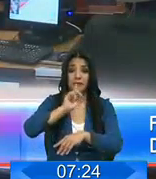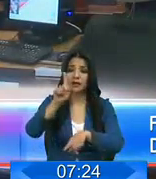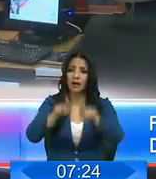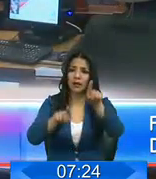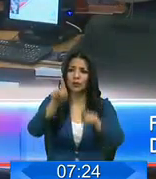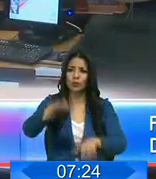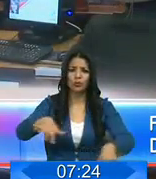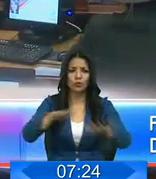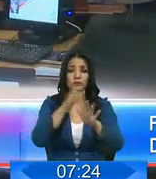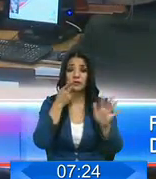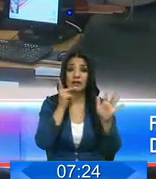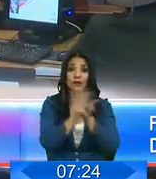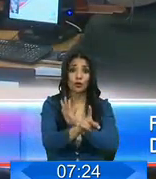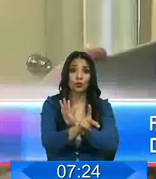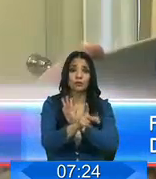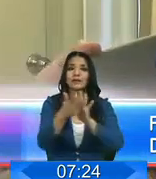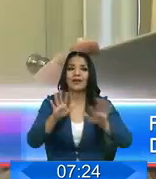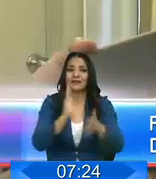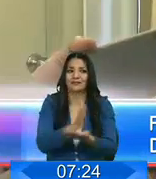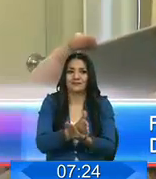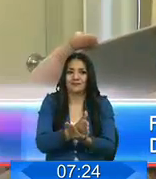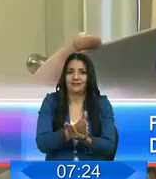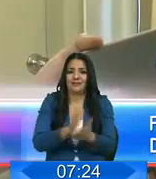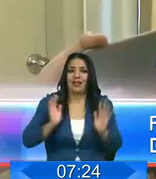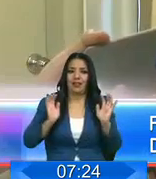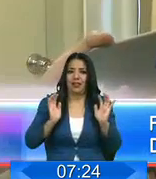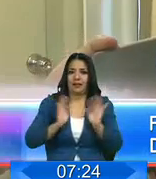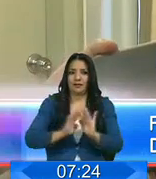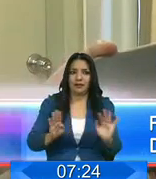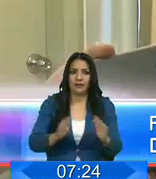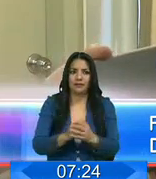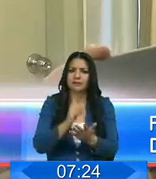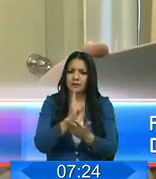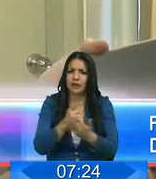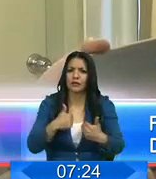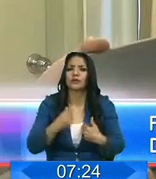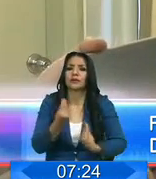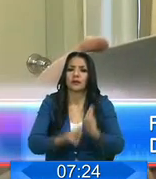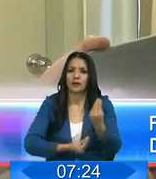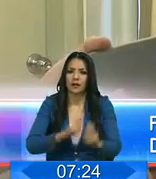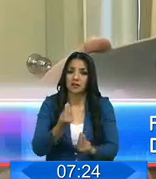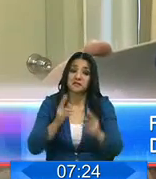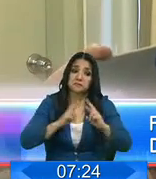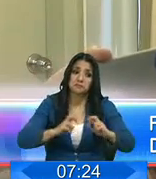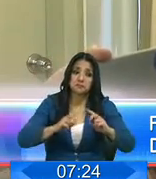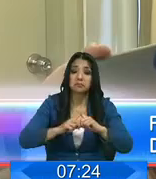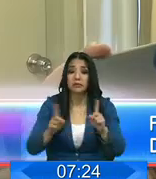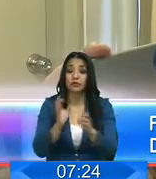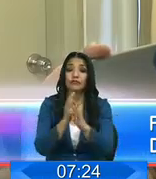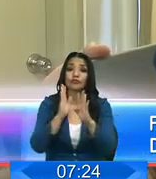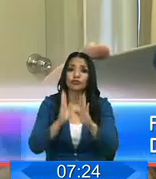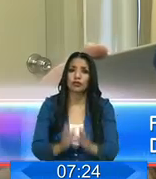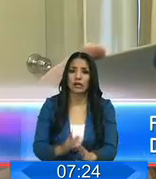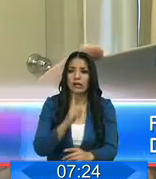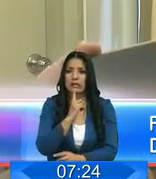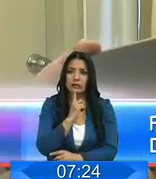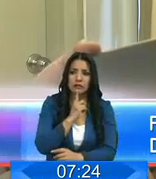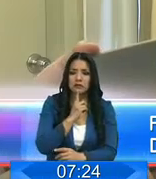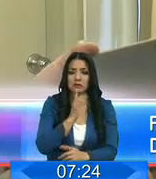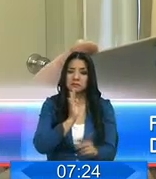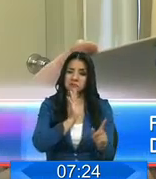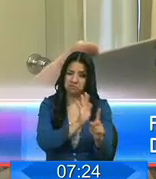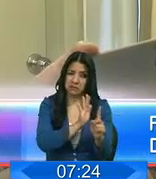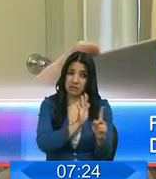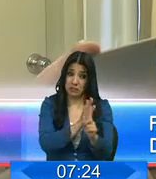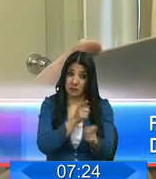de los denunciantes se habrían retractado. Nosotros creo que hemos hecho lo que nos correspondía. pero si los funcionarios amedrentados o amenazados